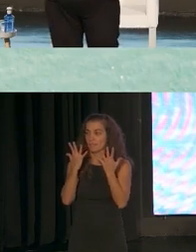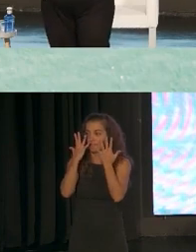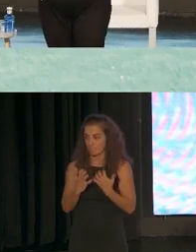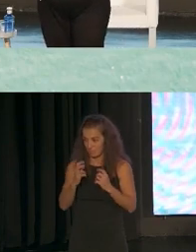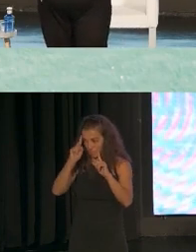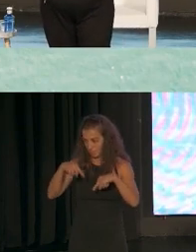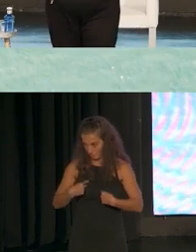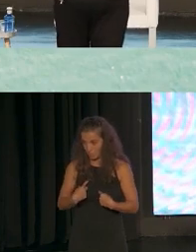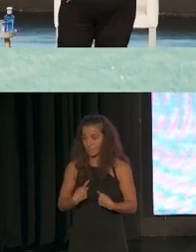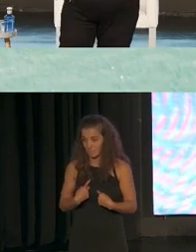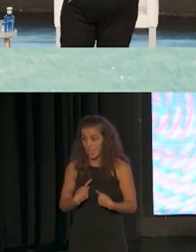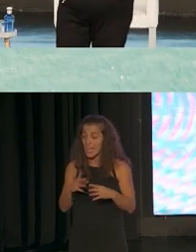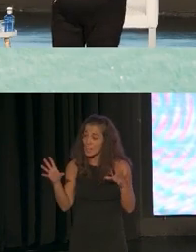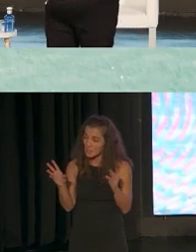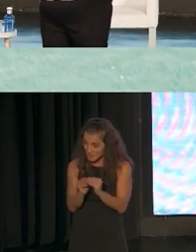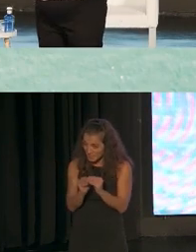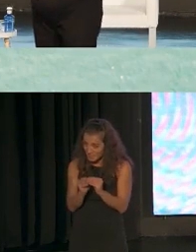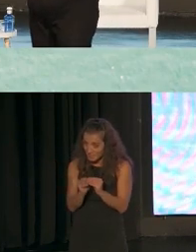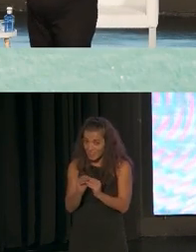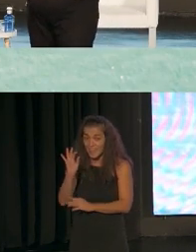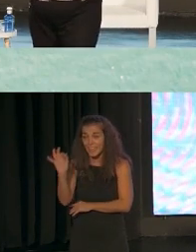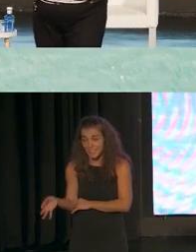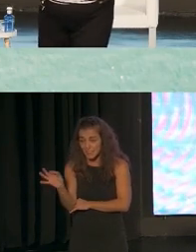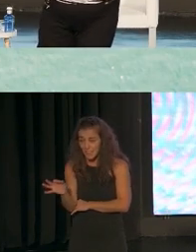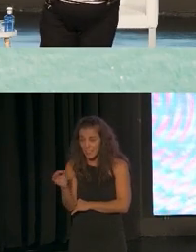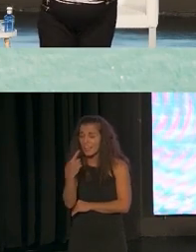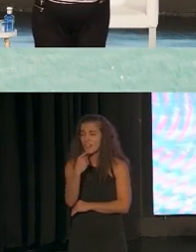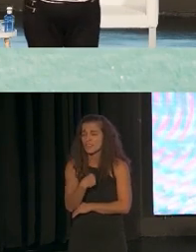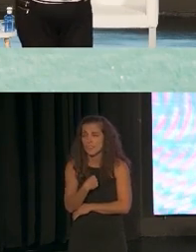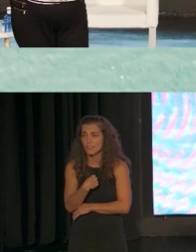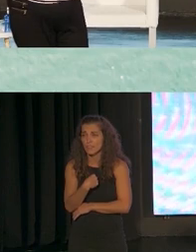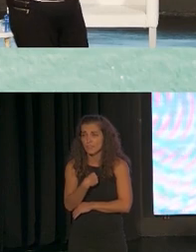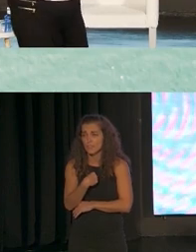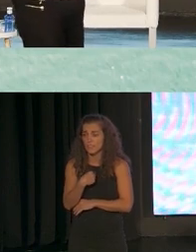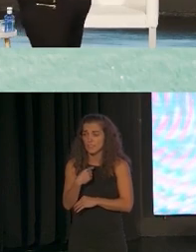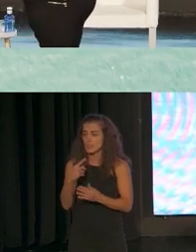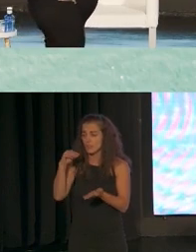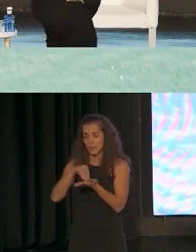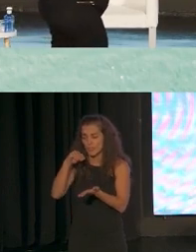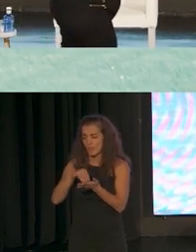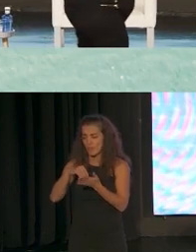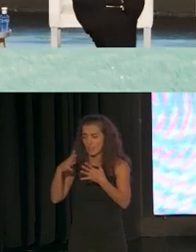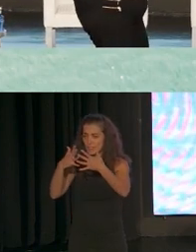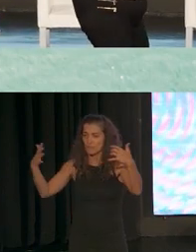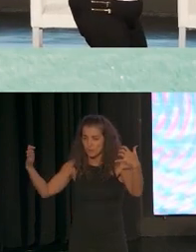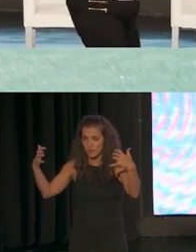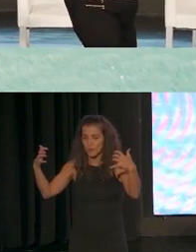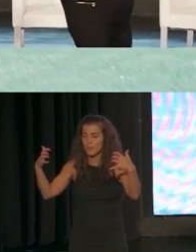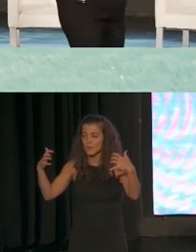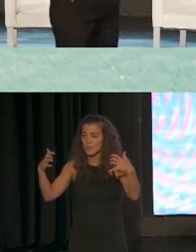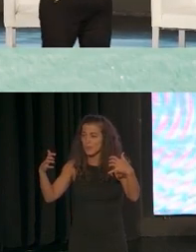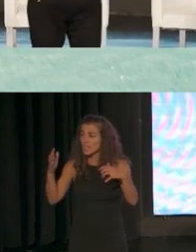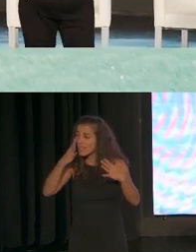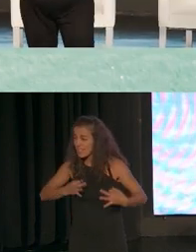alteridad En definitiva Es verdad que nos han dicho una frase muchas veces que es Ver para creer Pero